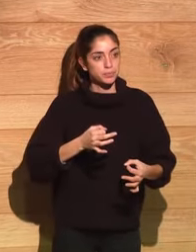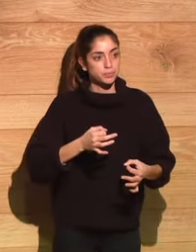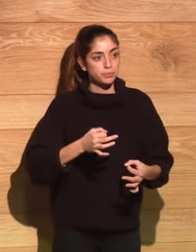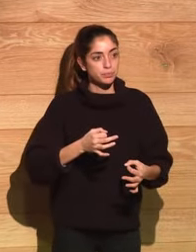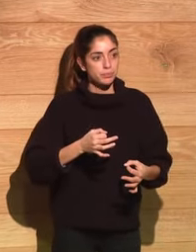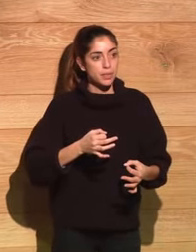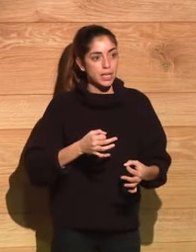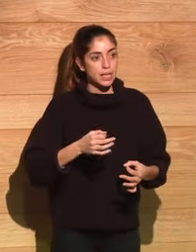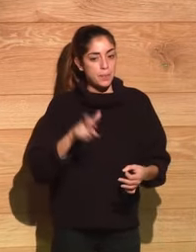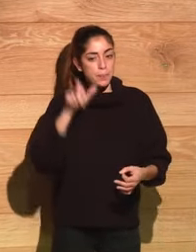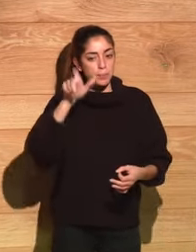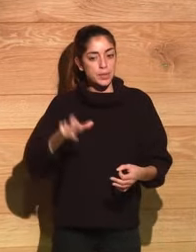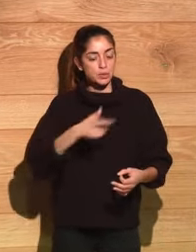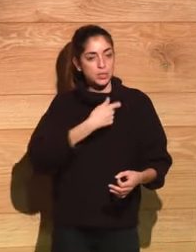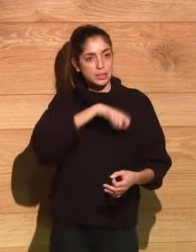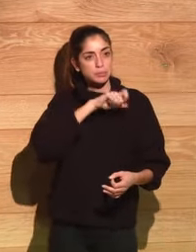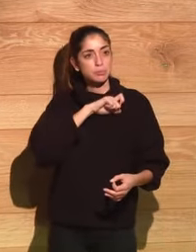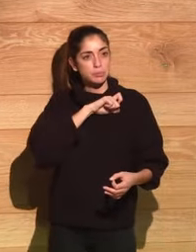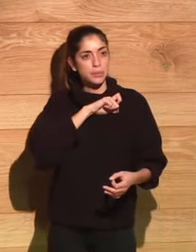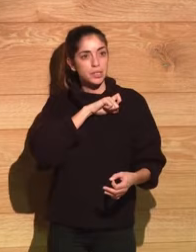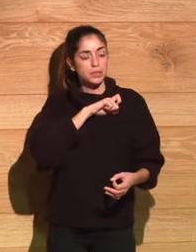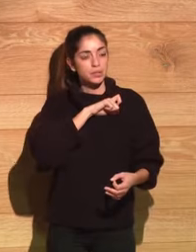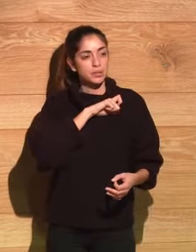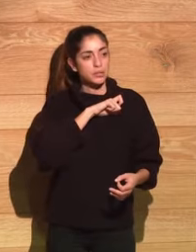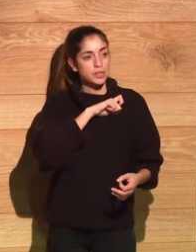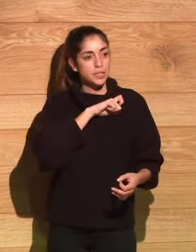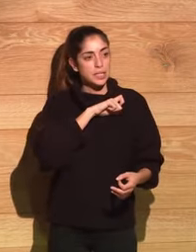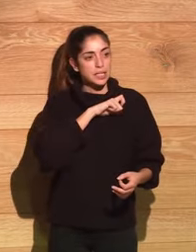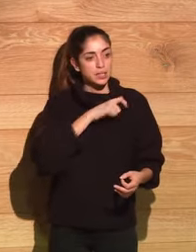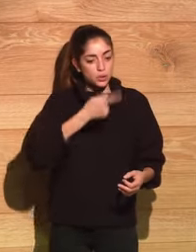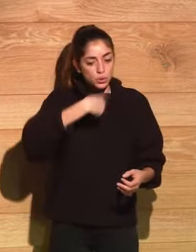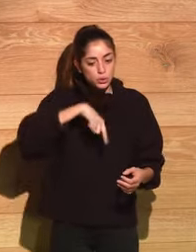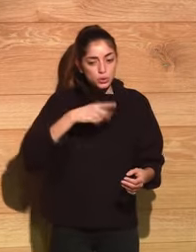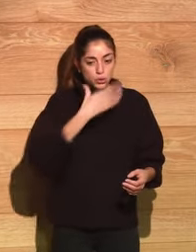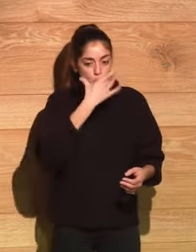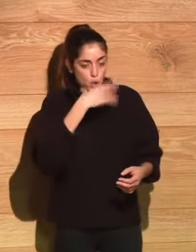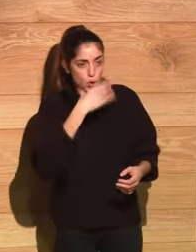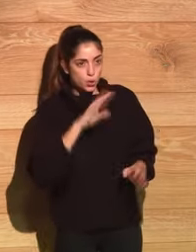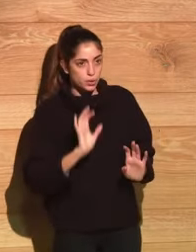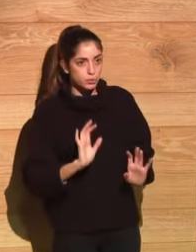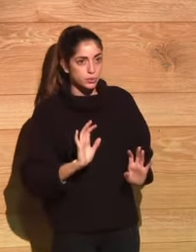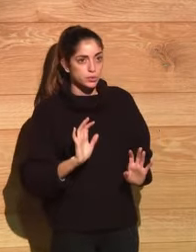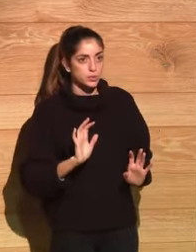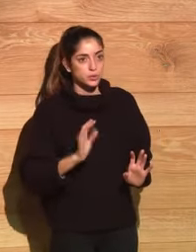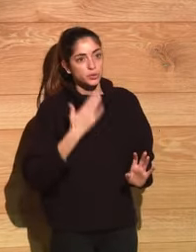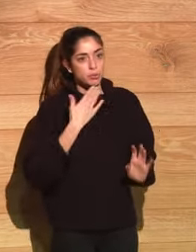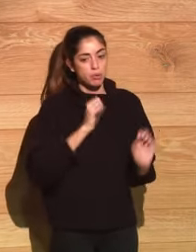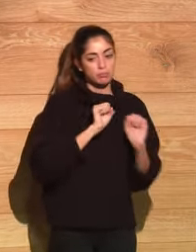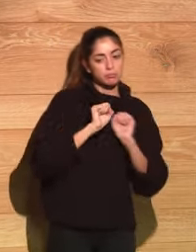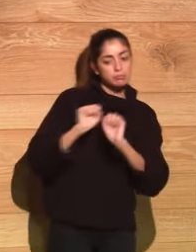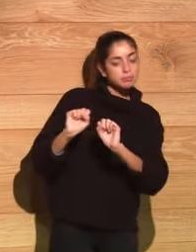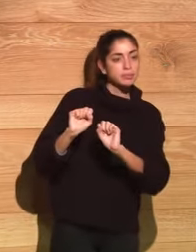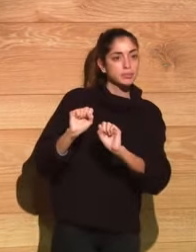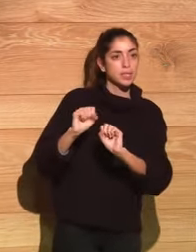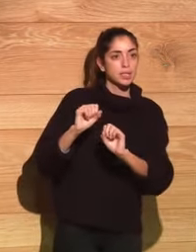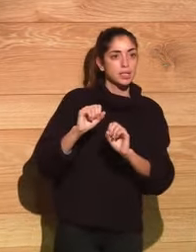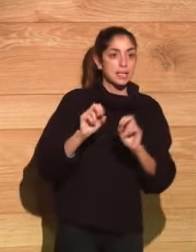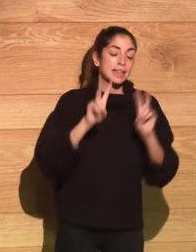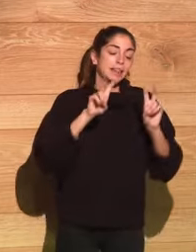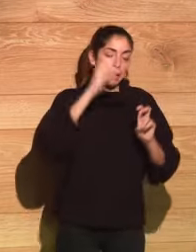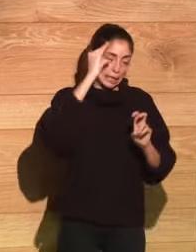de esos españoles que yo creo que muchos de los que tenemos mi edad hemos conocido, que eran básicamente recios intelectualmente, es